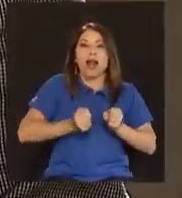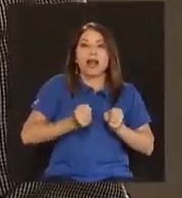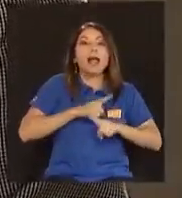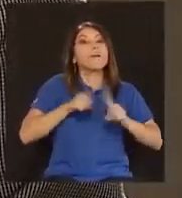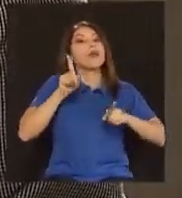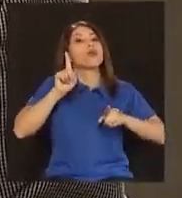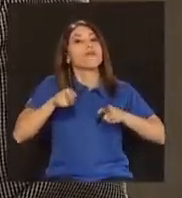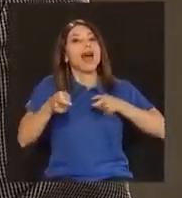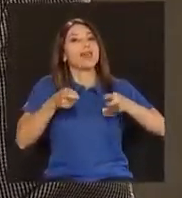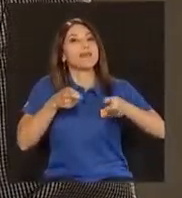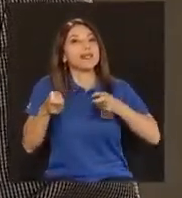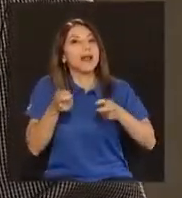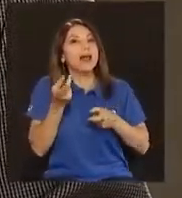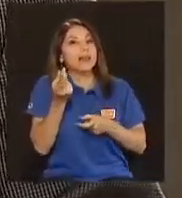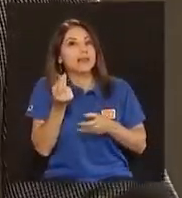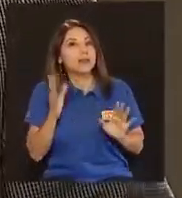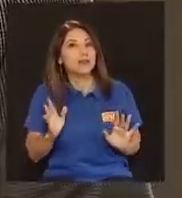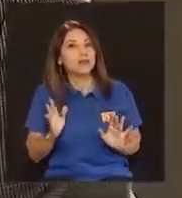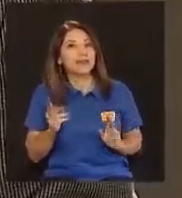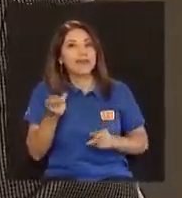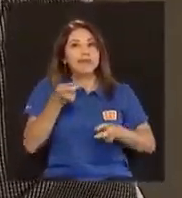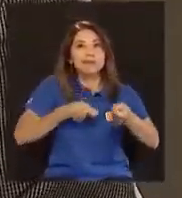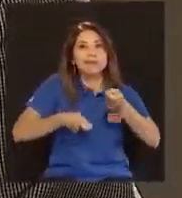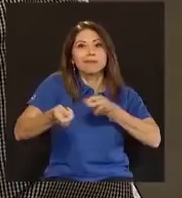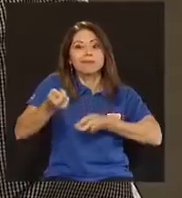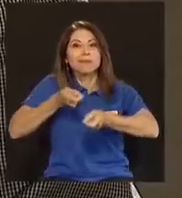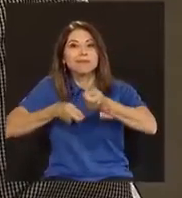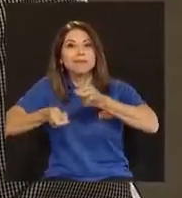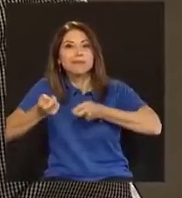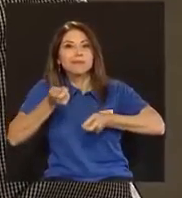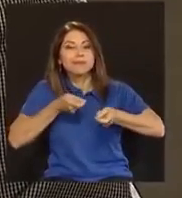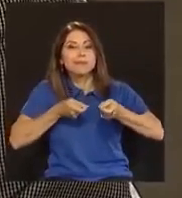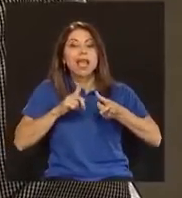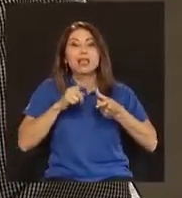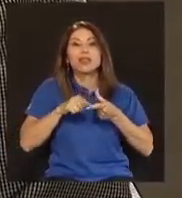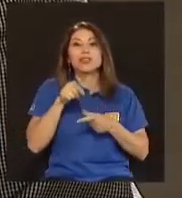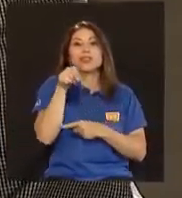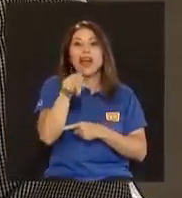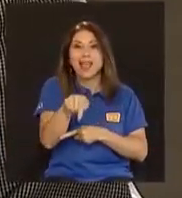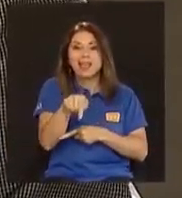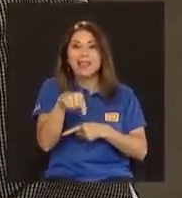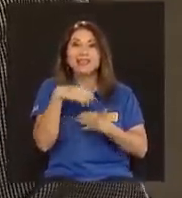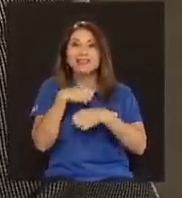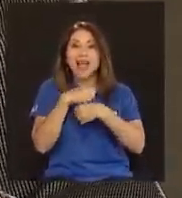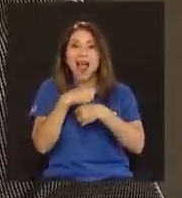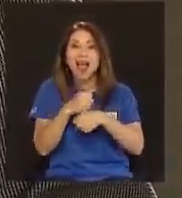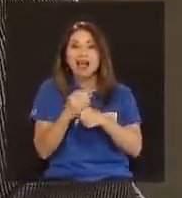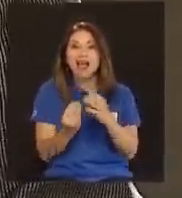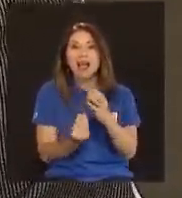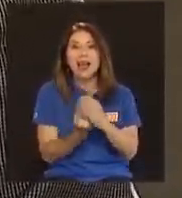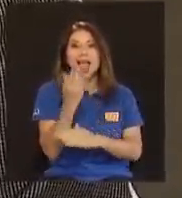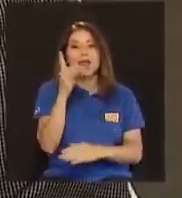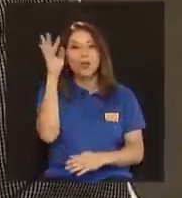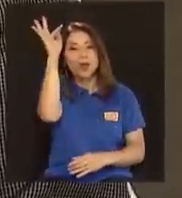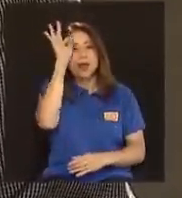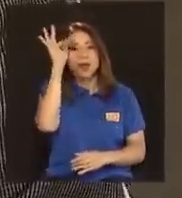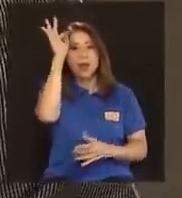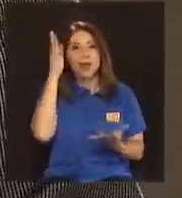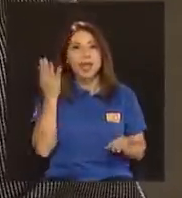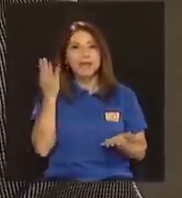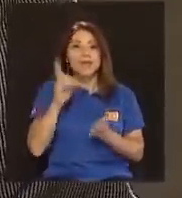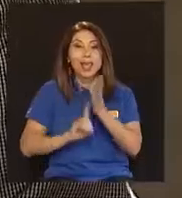Eso. Y entonces, ahí hay, se ha creado toda una teoría que mucho la